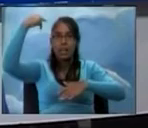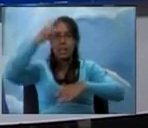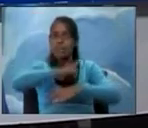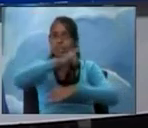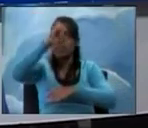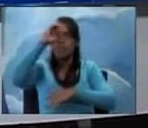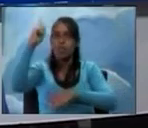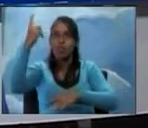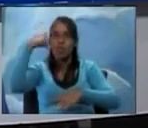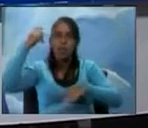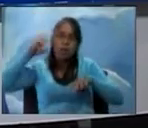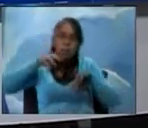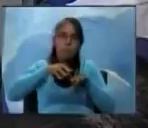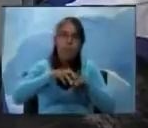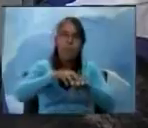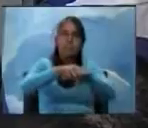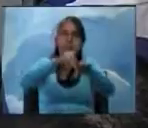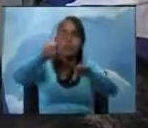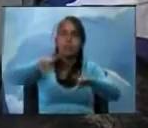Vendrán los ángeles de Dios.